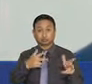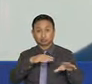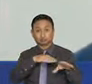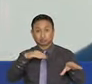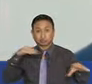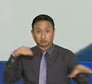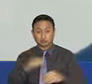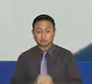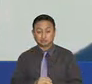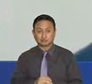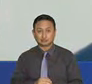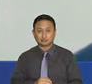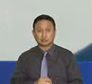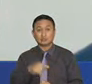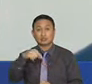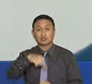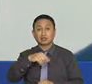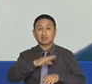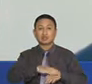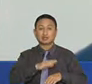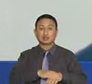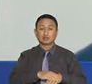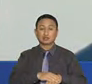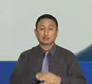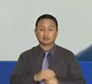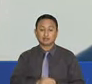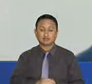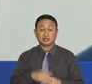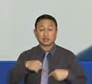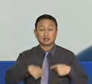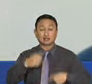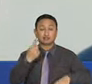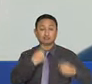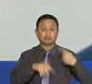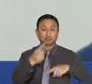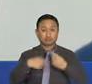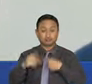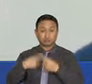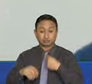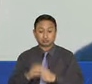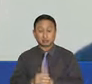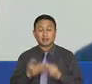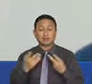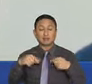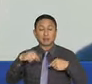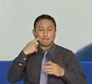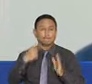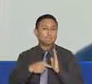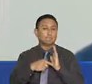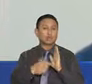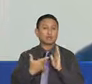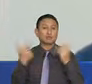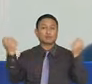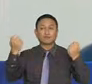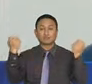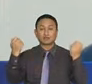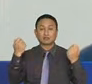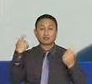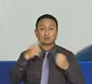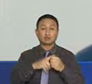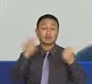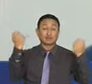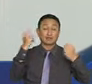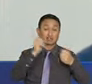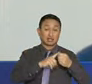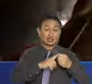la demanda de alto tráfico se genera por el comercio y también por ejemplo los eventos que en el caso de